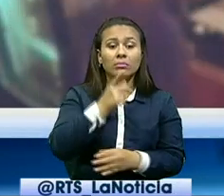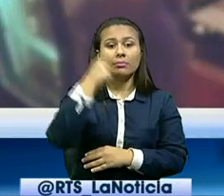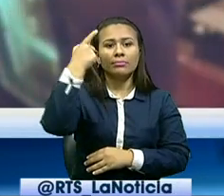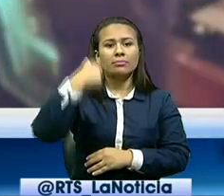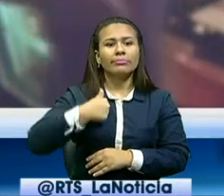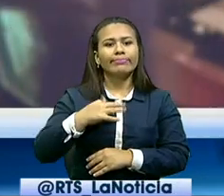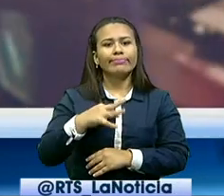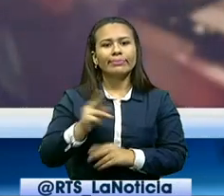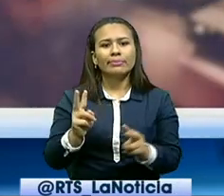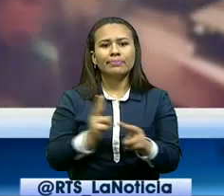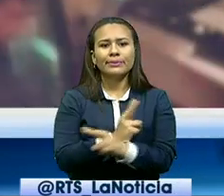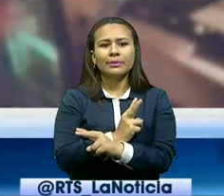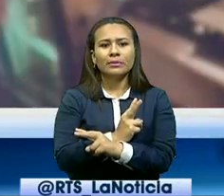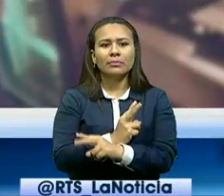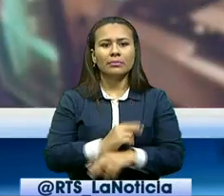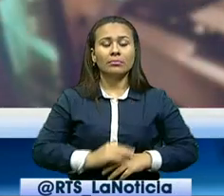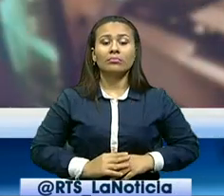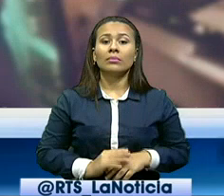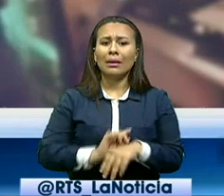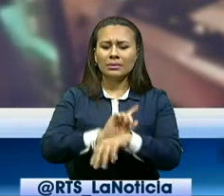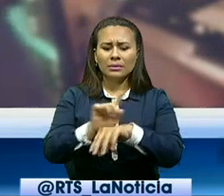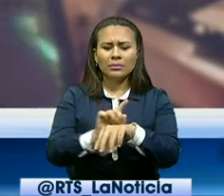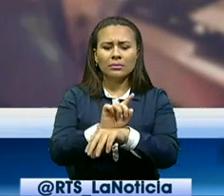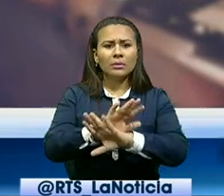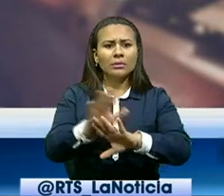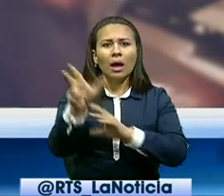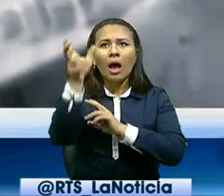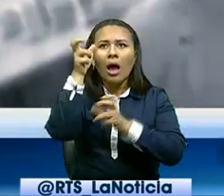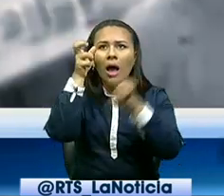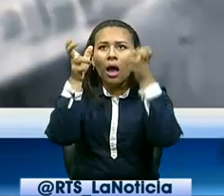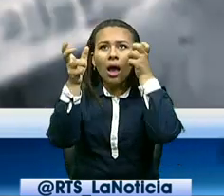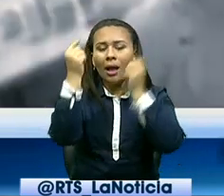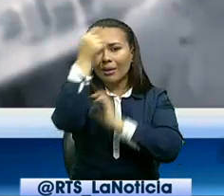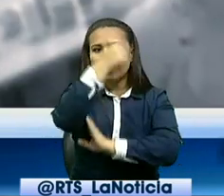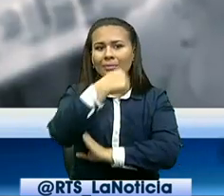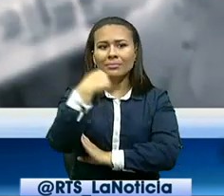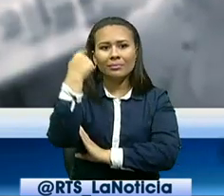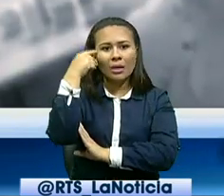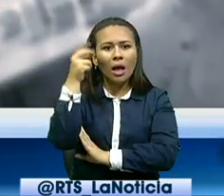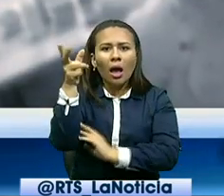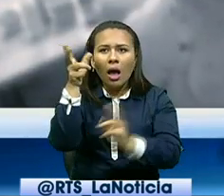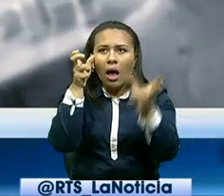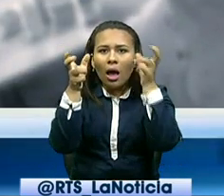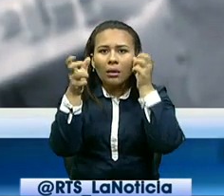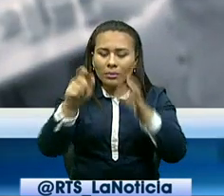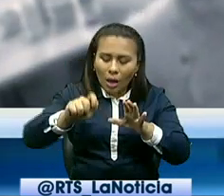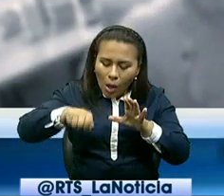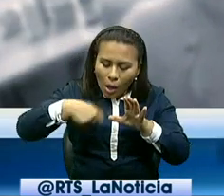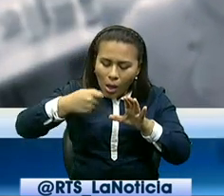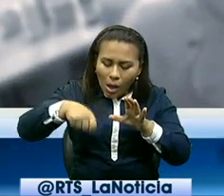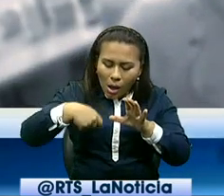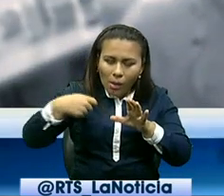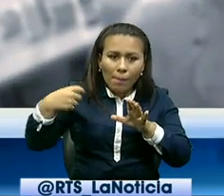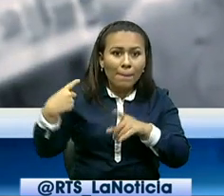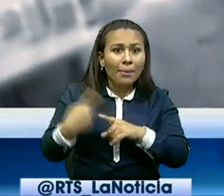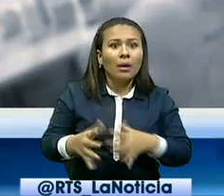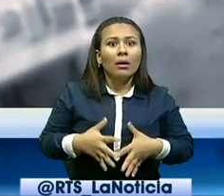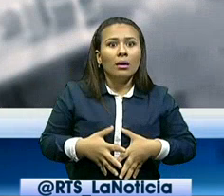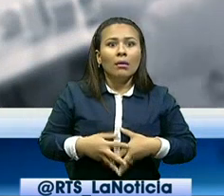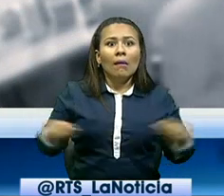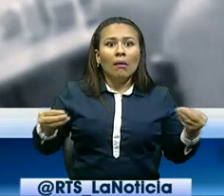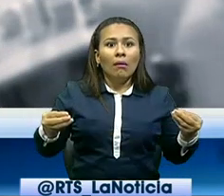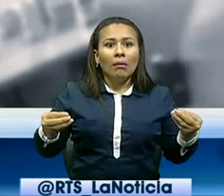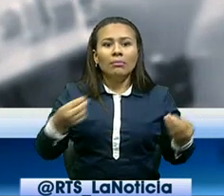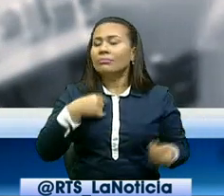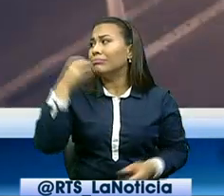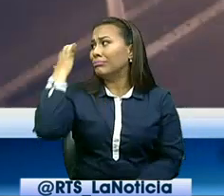escenario delictivo. Segundos que quedan grabados en la memoria de quienes llegaron a disfrutar de un buen plato, pero el apetito se convirtió en segundos